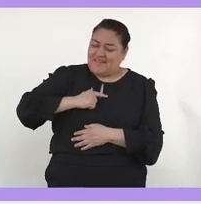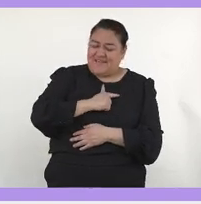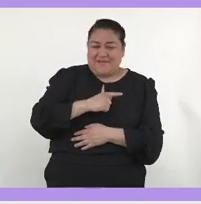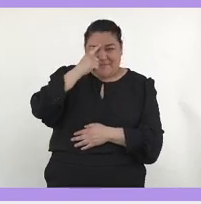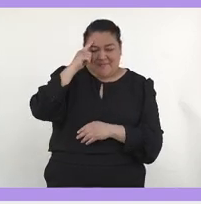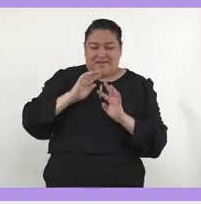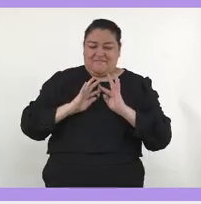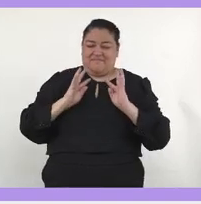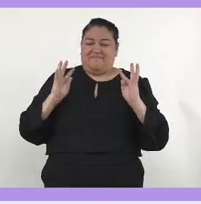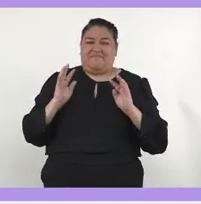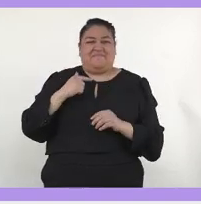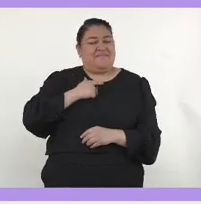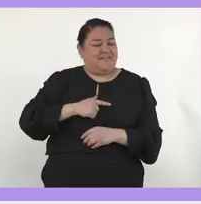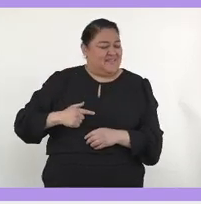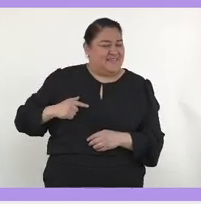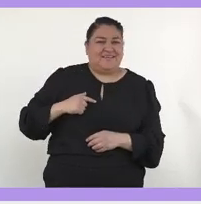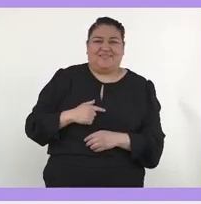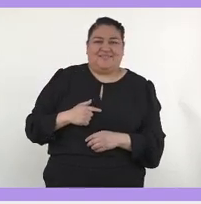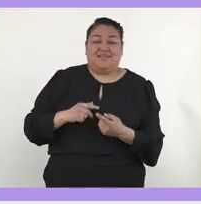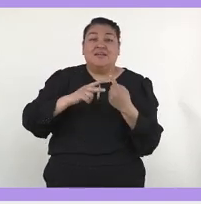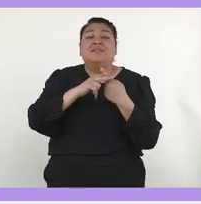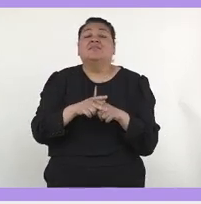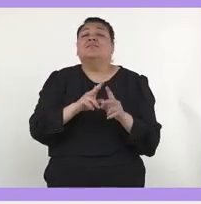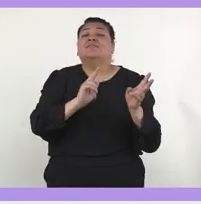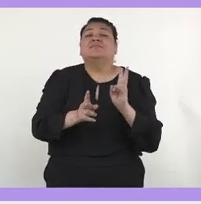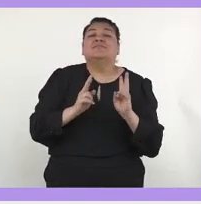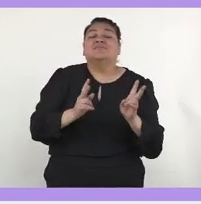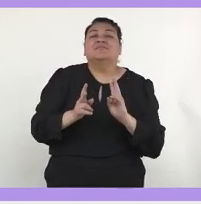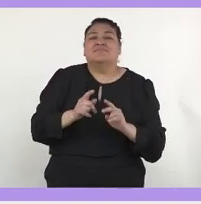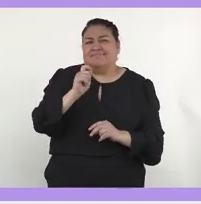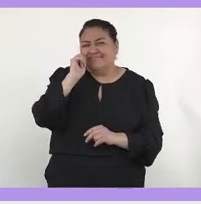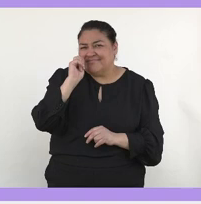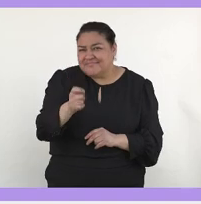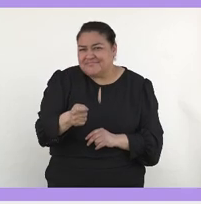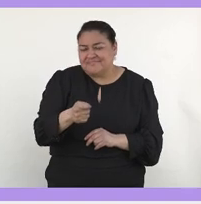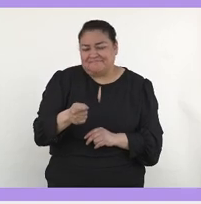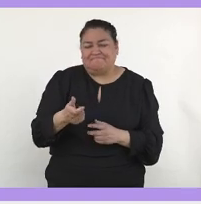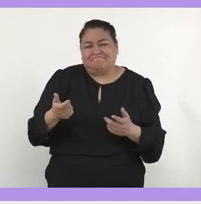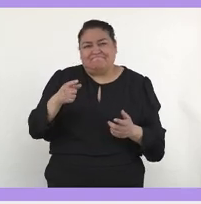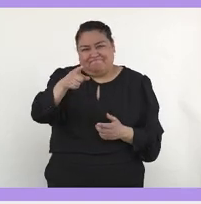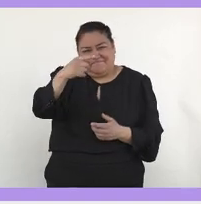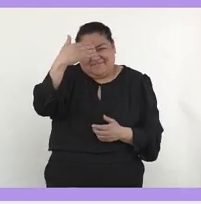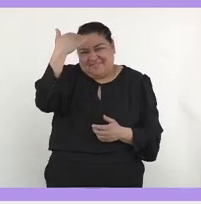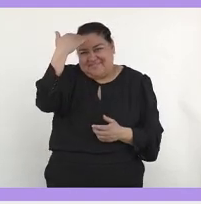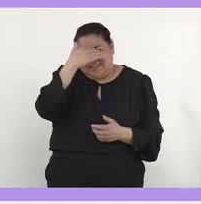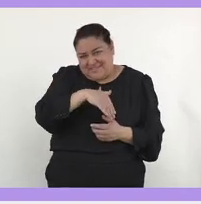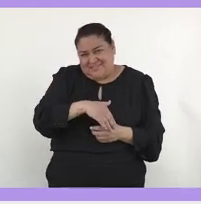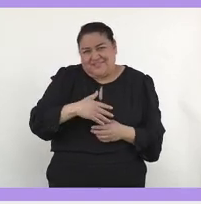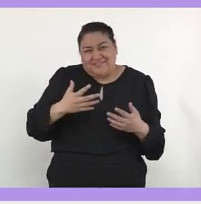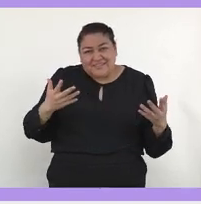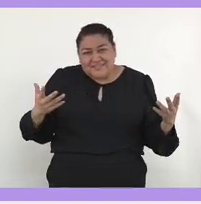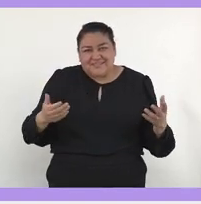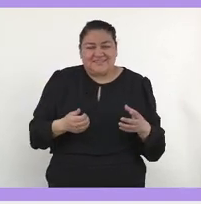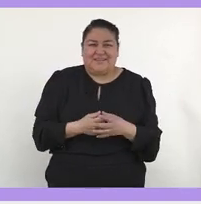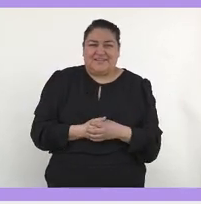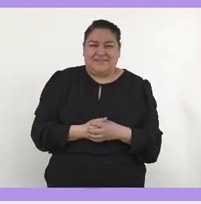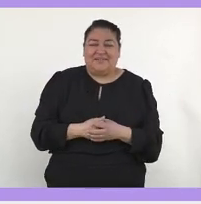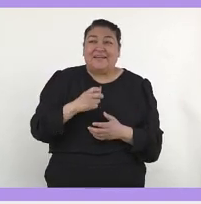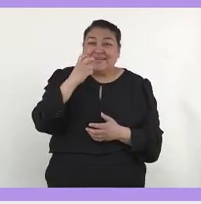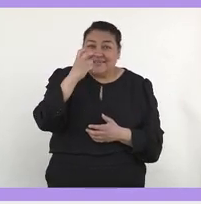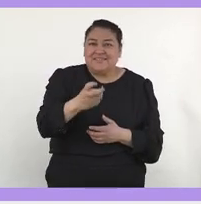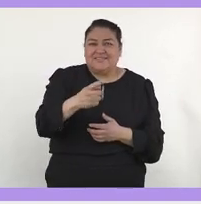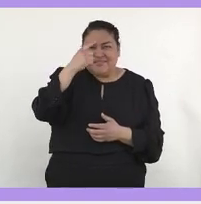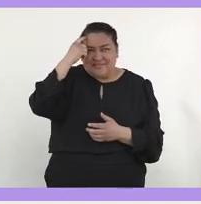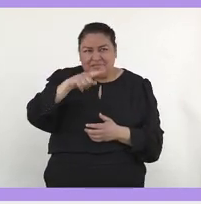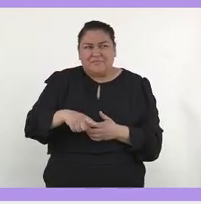poder estar con todos ustedes y abrir esta conversación que creo que cada vez Es más notoria no y cada vez es más necesaria en cada